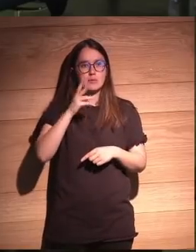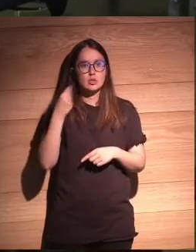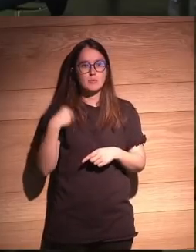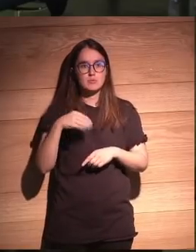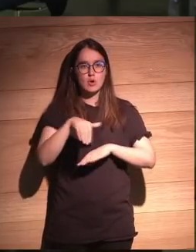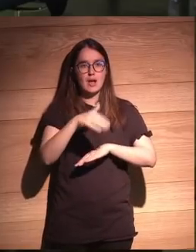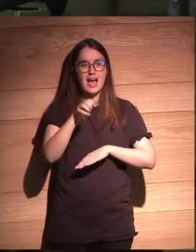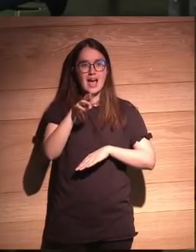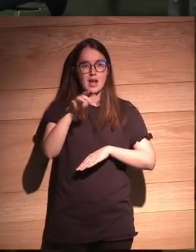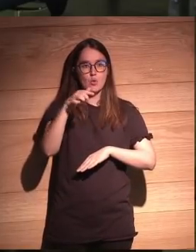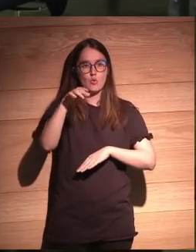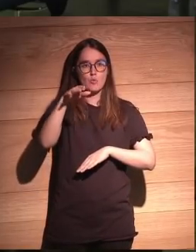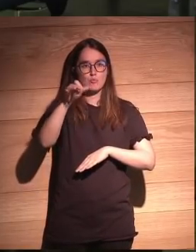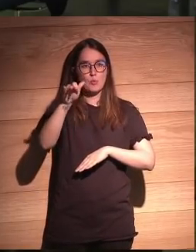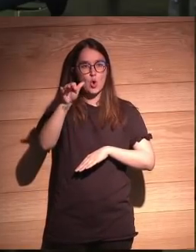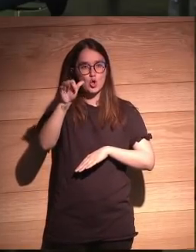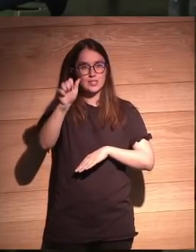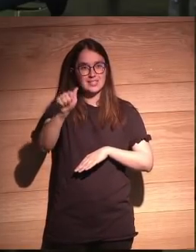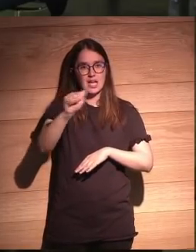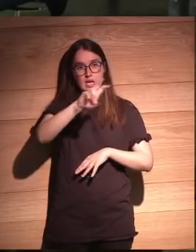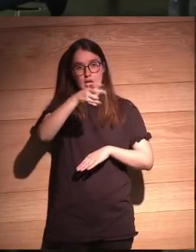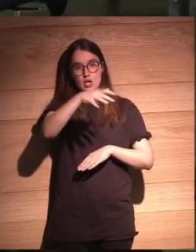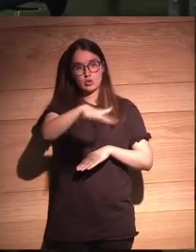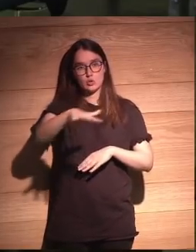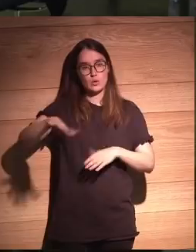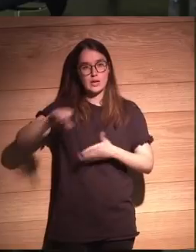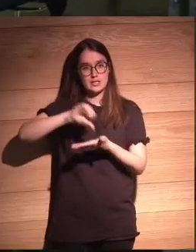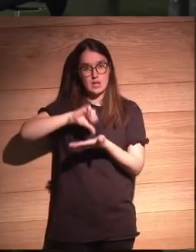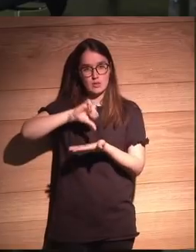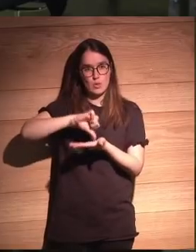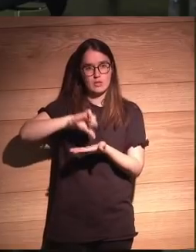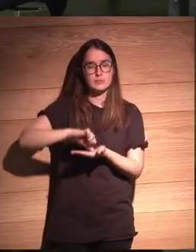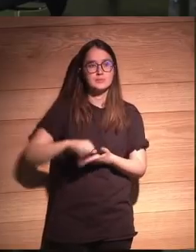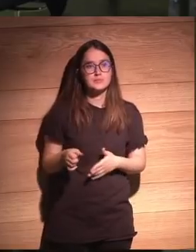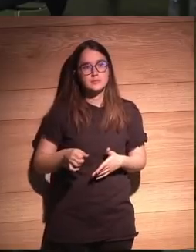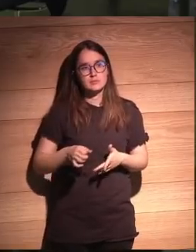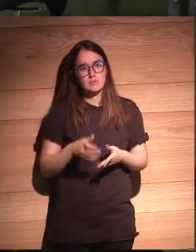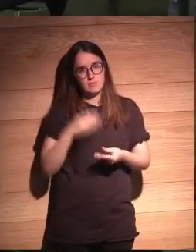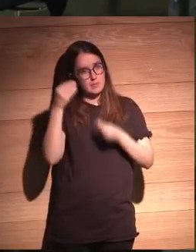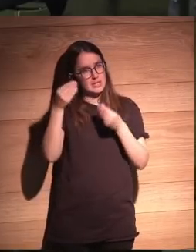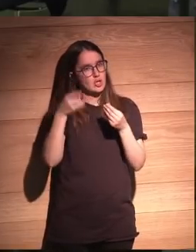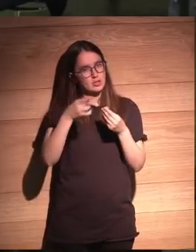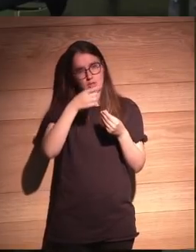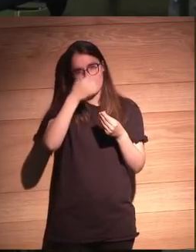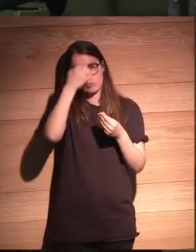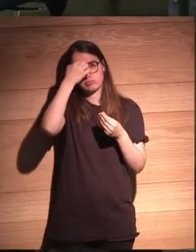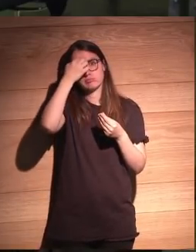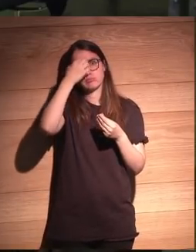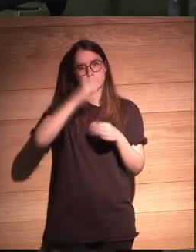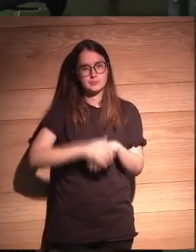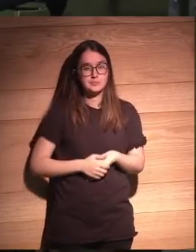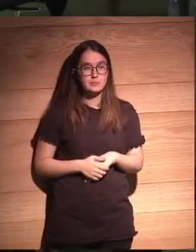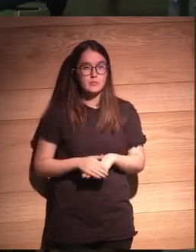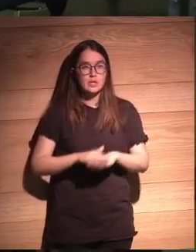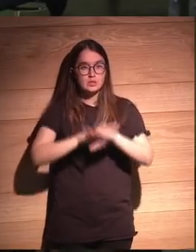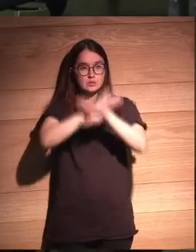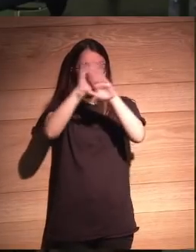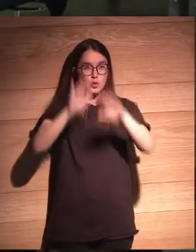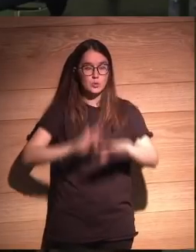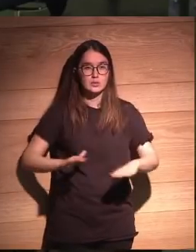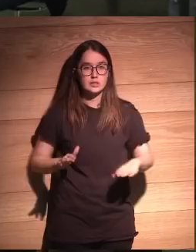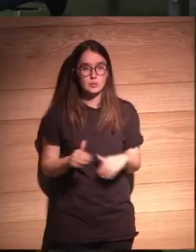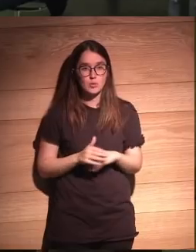Argumosa y en muchísimos lugares más de la ciudad. Y creo que eso no se nos puede ir de la cabeza tampoco. Por último, el